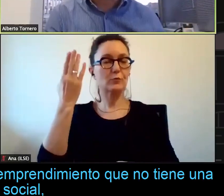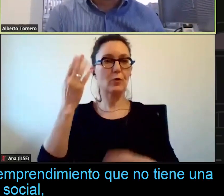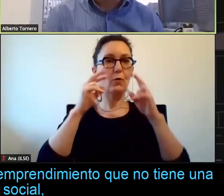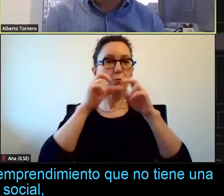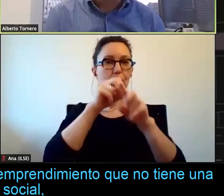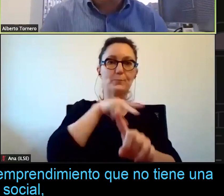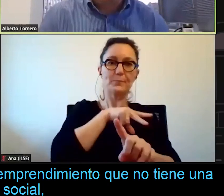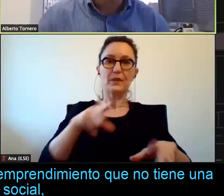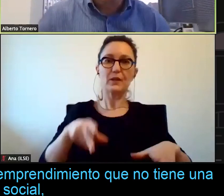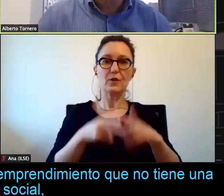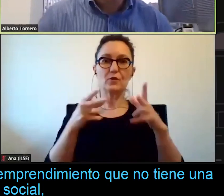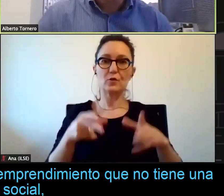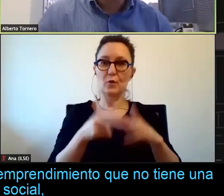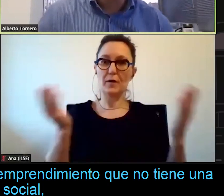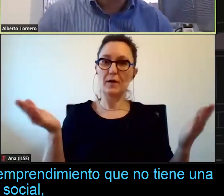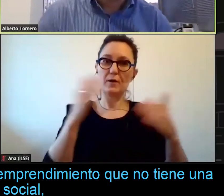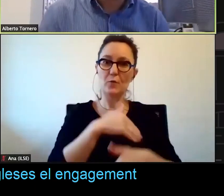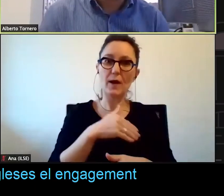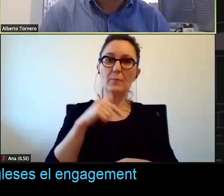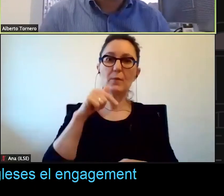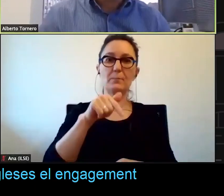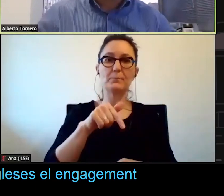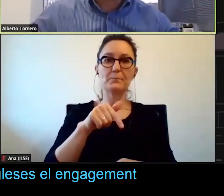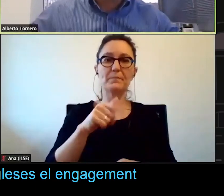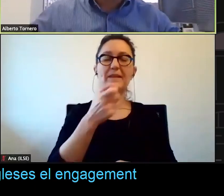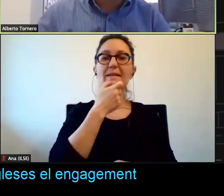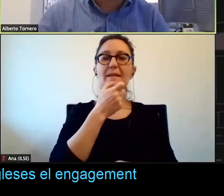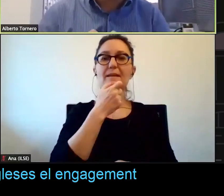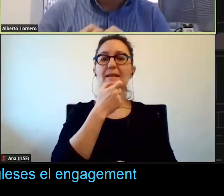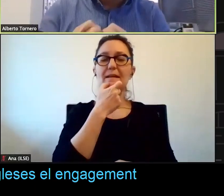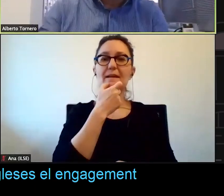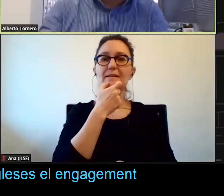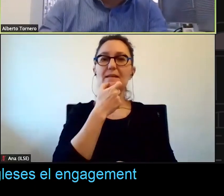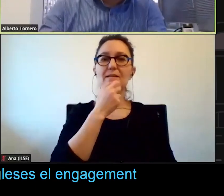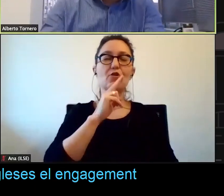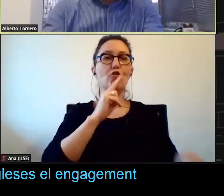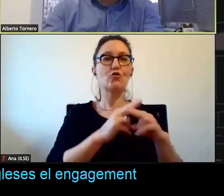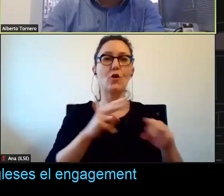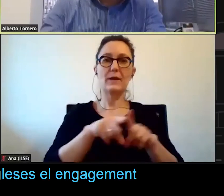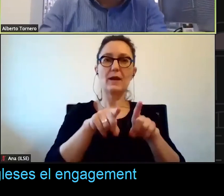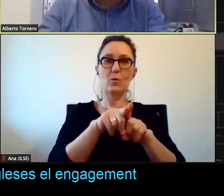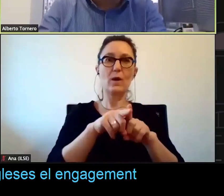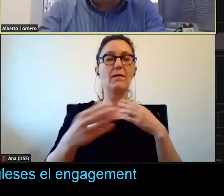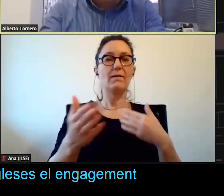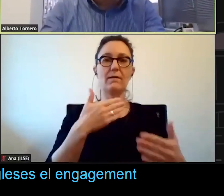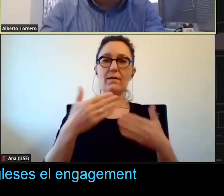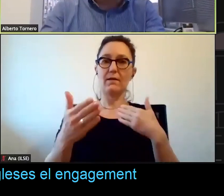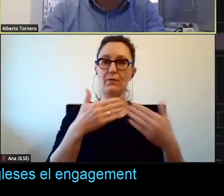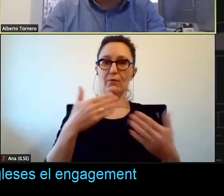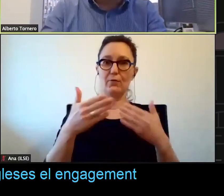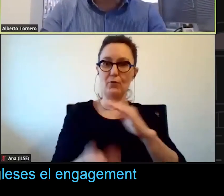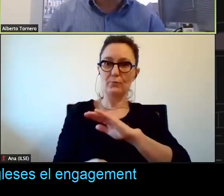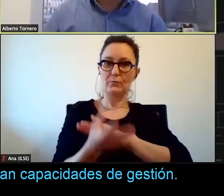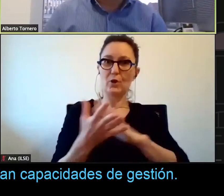no tiene lo que llaman los ingleses el engagement, la relación tan potente que generan con